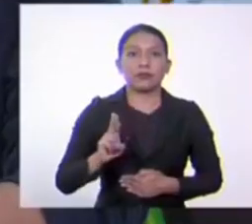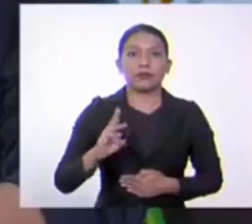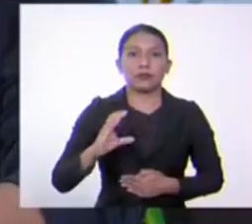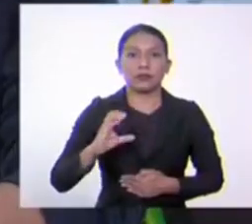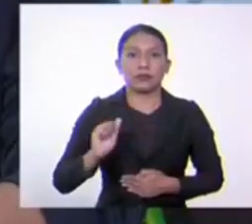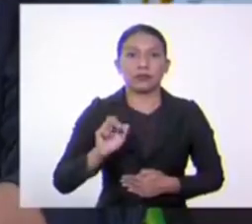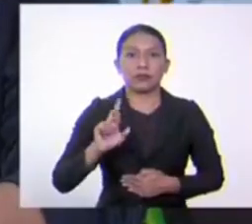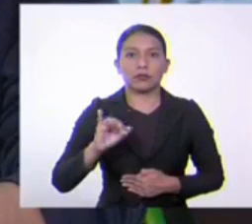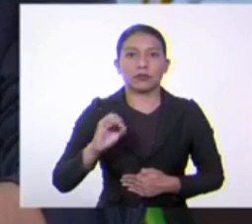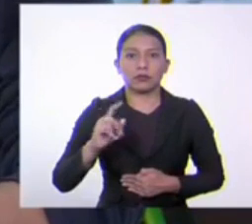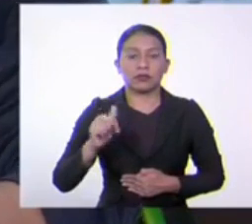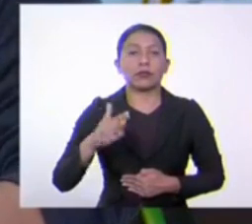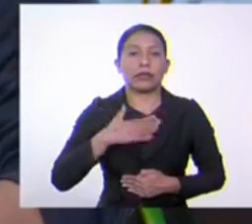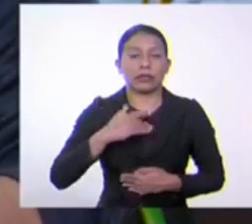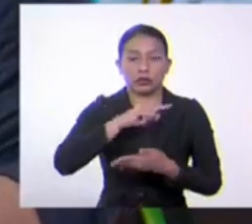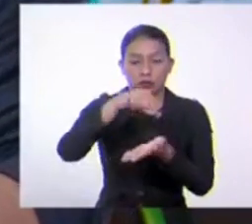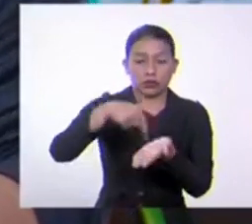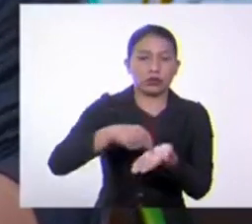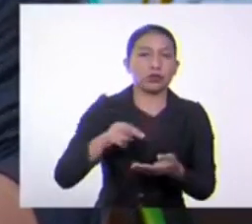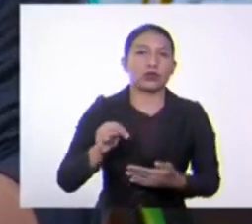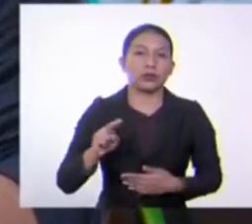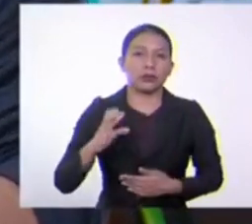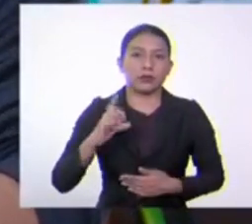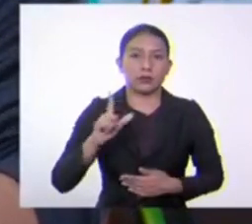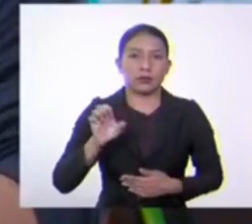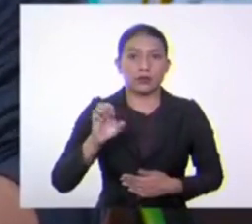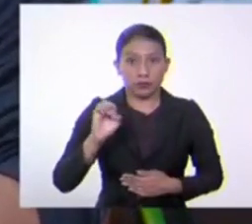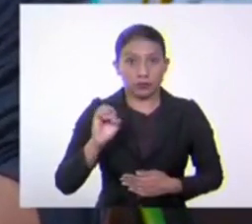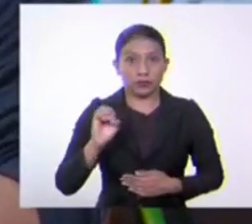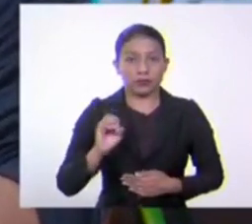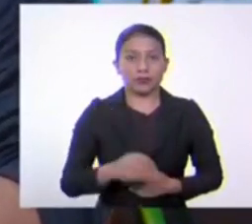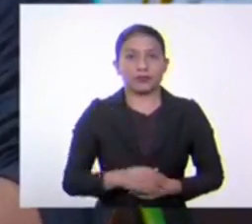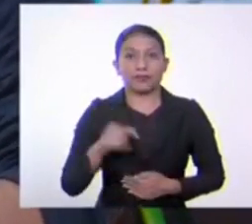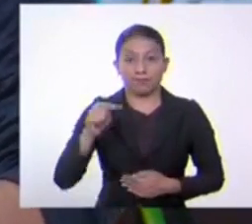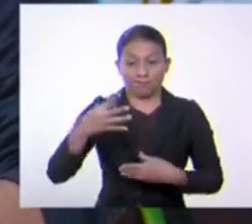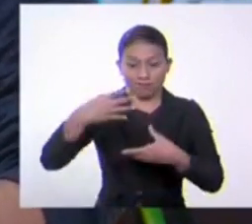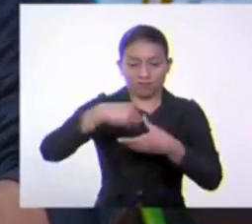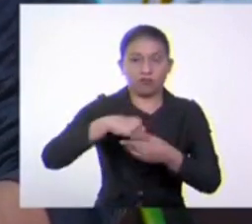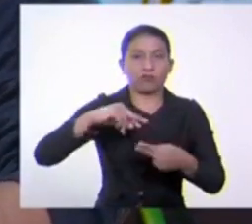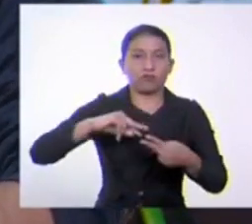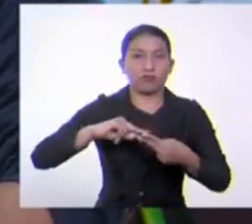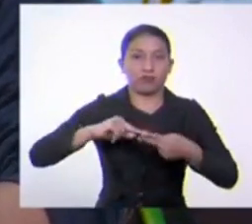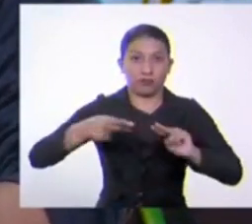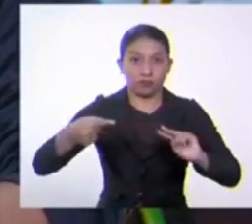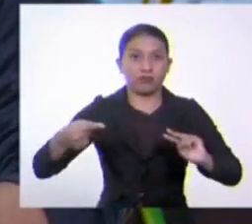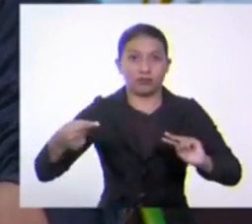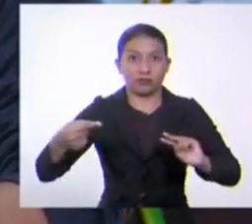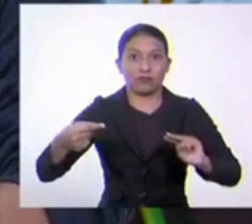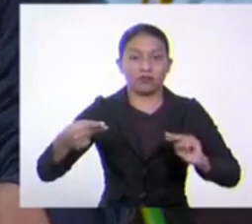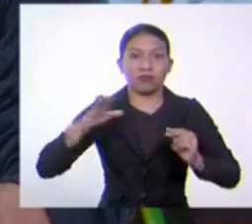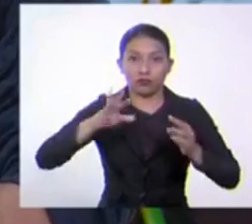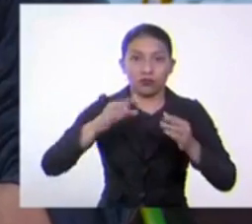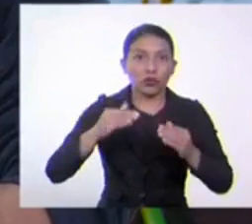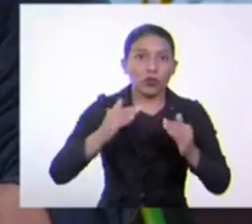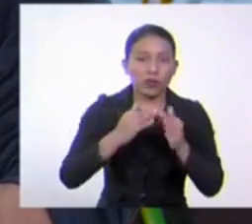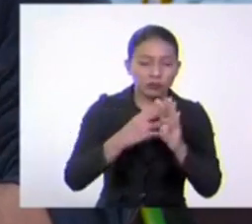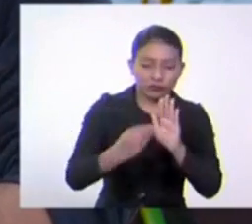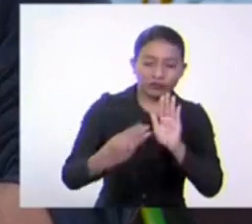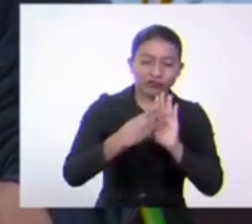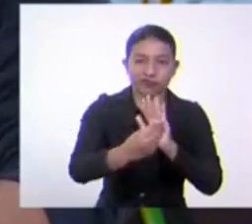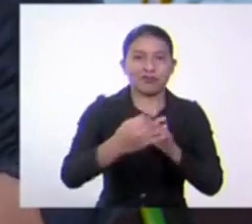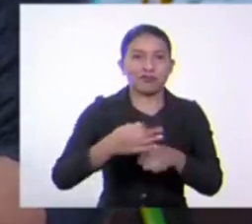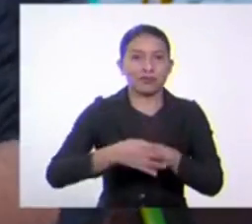un núcleo, un nucleolo, y dentro de ello se encuentra el ADN que sirve para su replicación